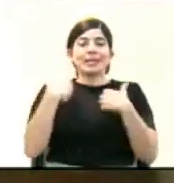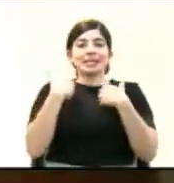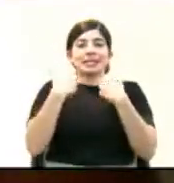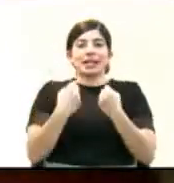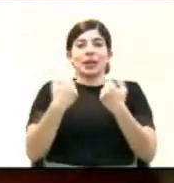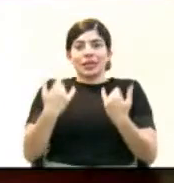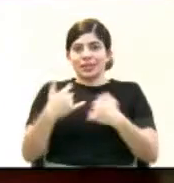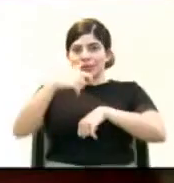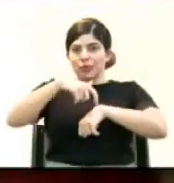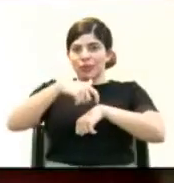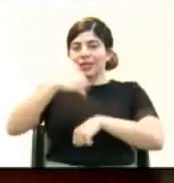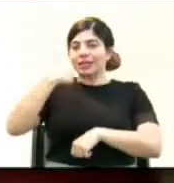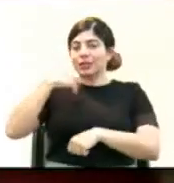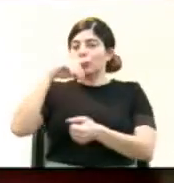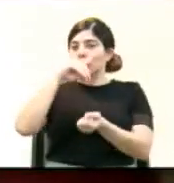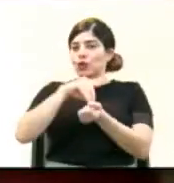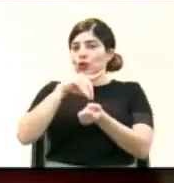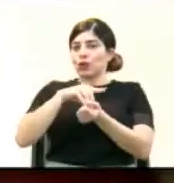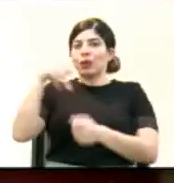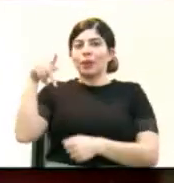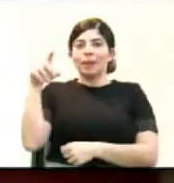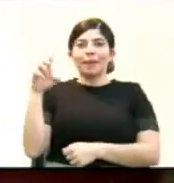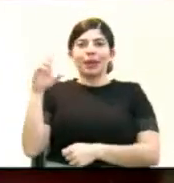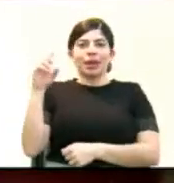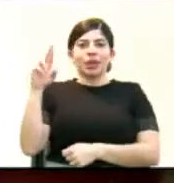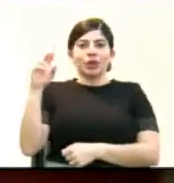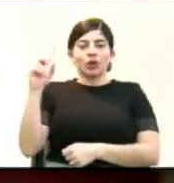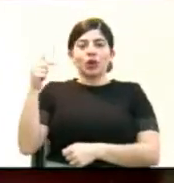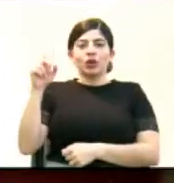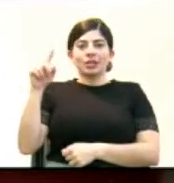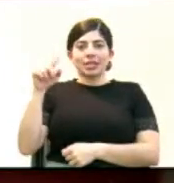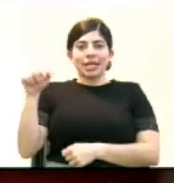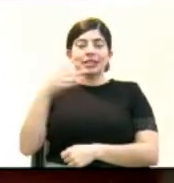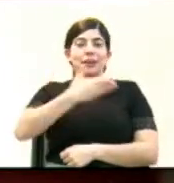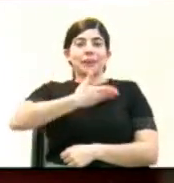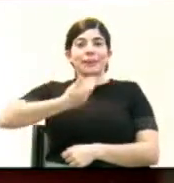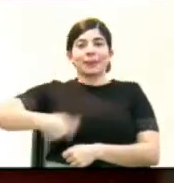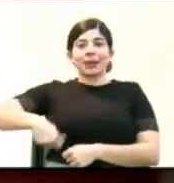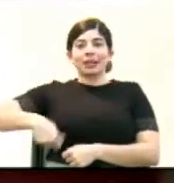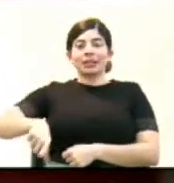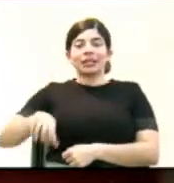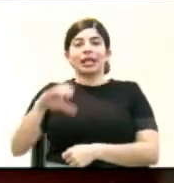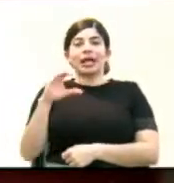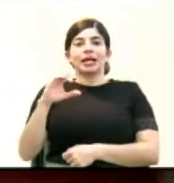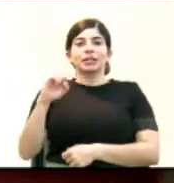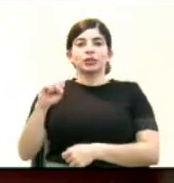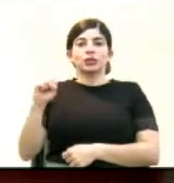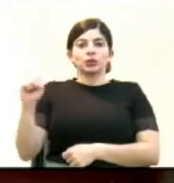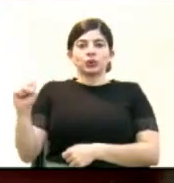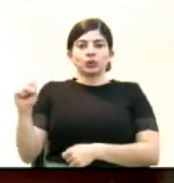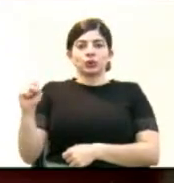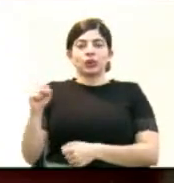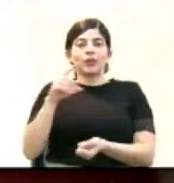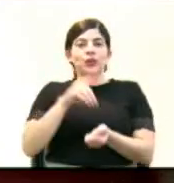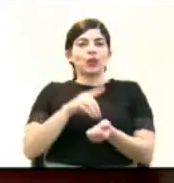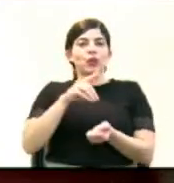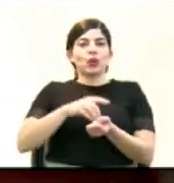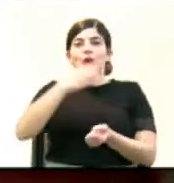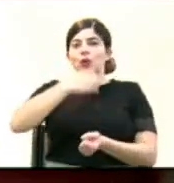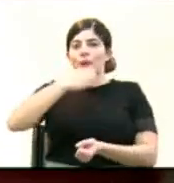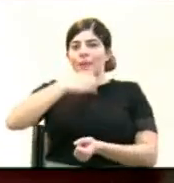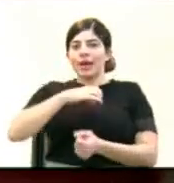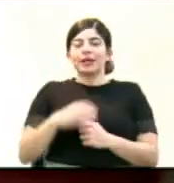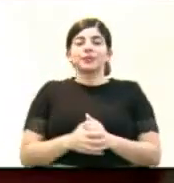Salud, ahí el doctor Pedro González, al presidente ejecutivo de la Caja Costarricense de Seguro Social, el doctor